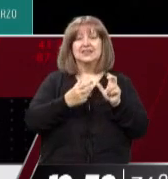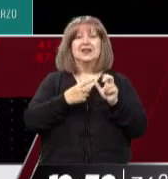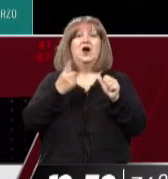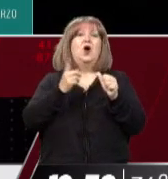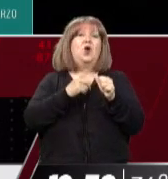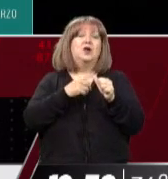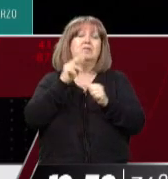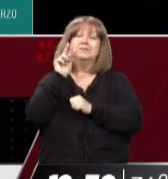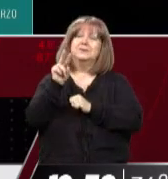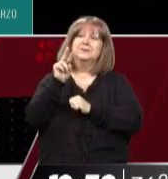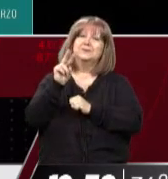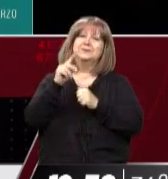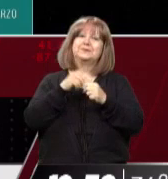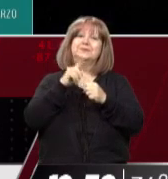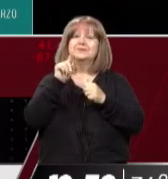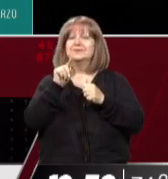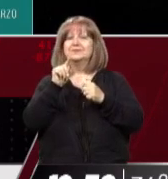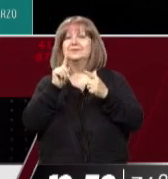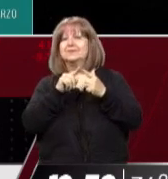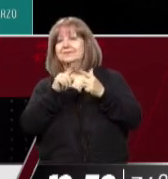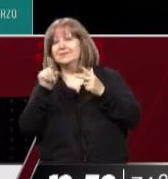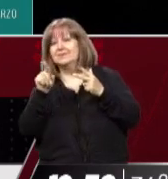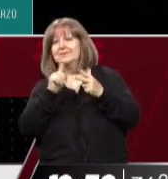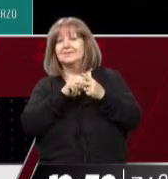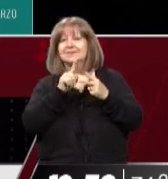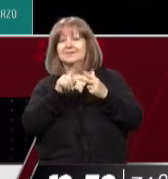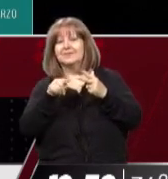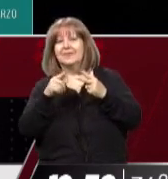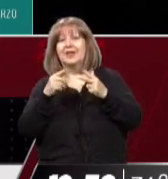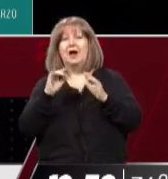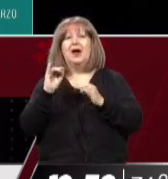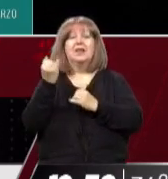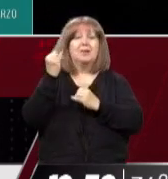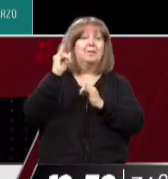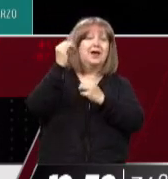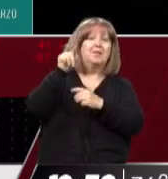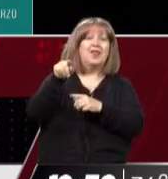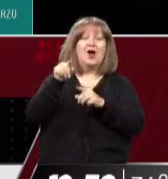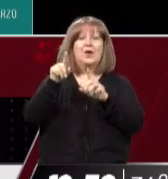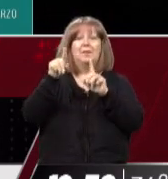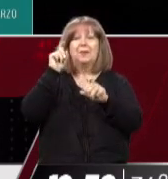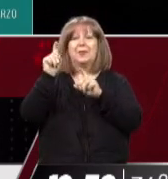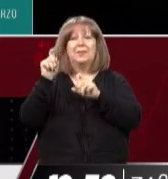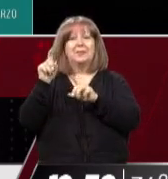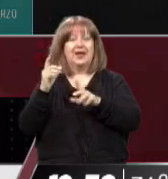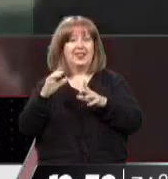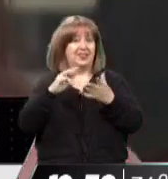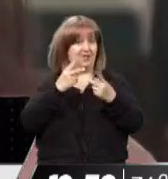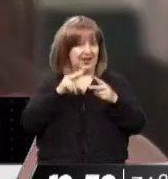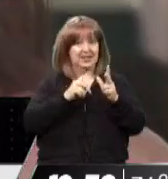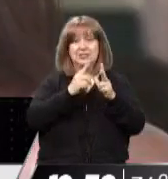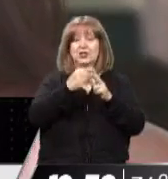Uno puede ir viendo uno tras otro e ir como descubriendo distintas cosas en las distintas piezas gráficas.